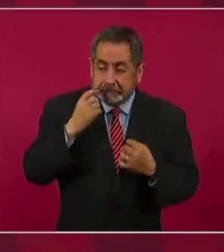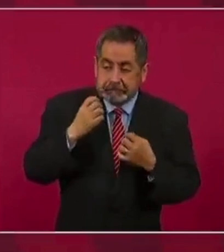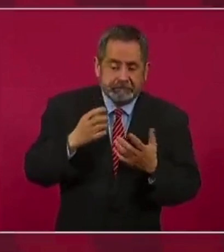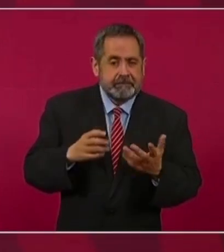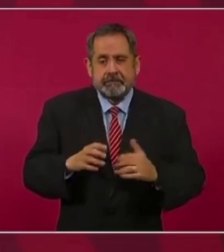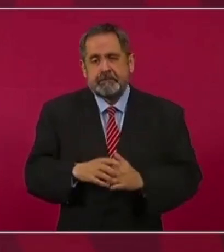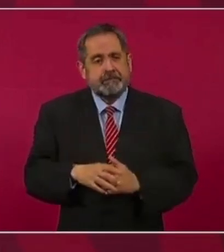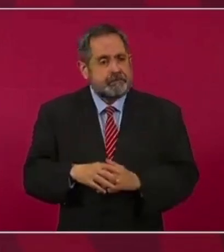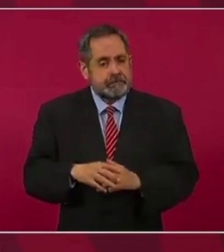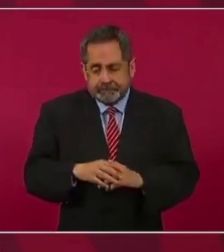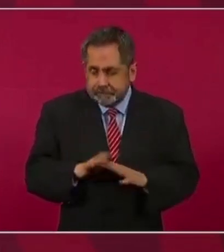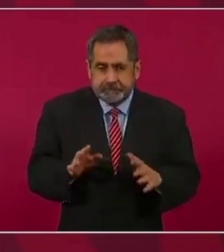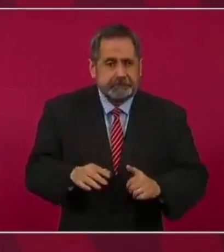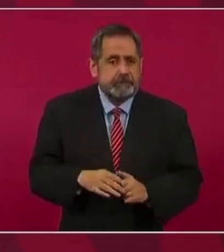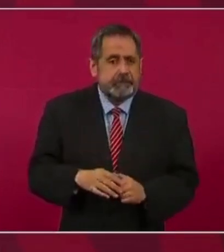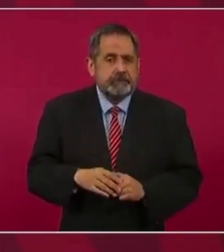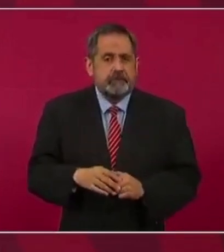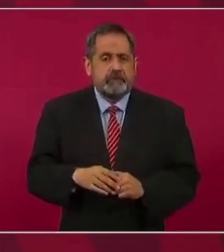hay que ir